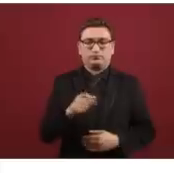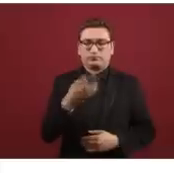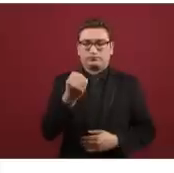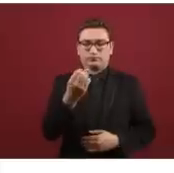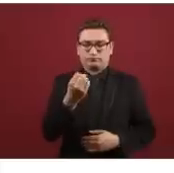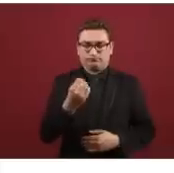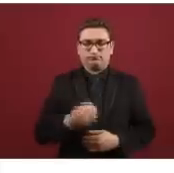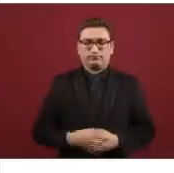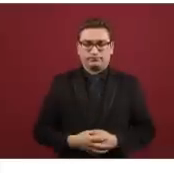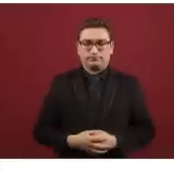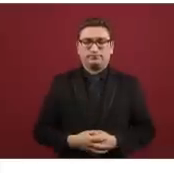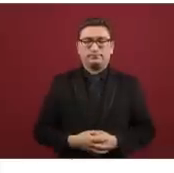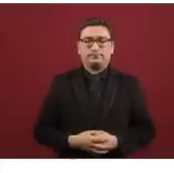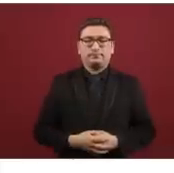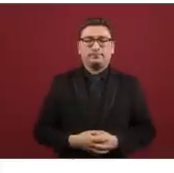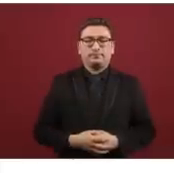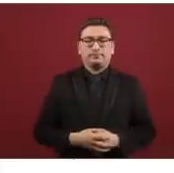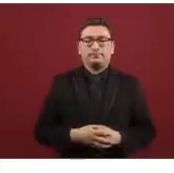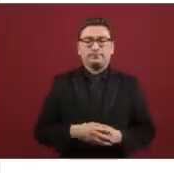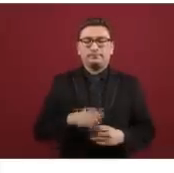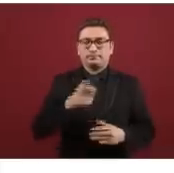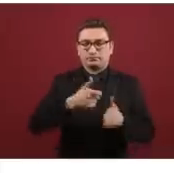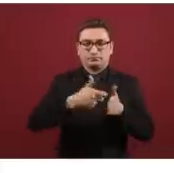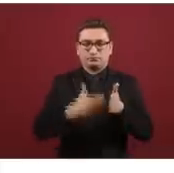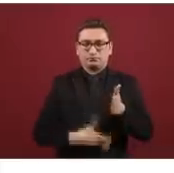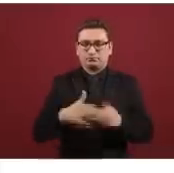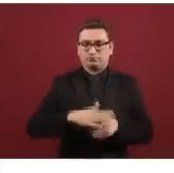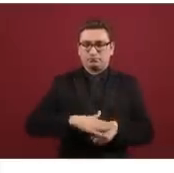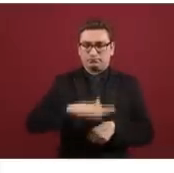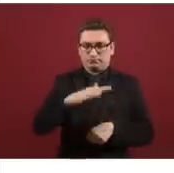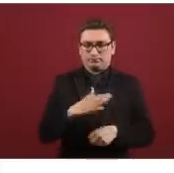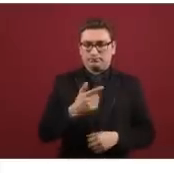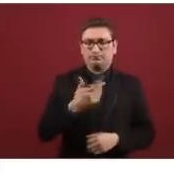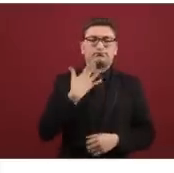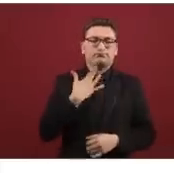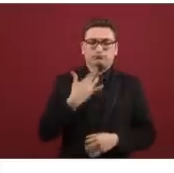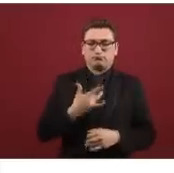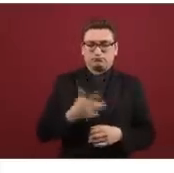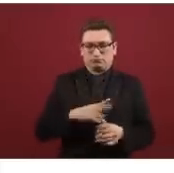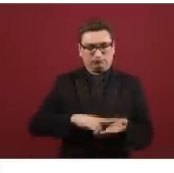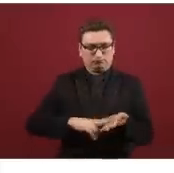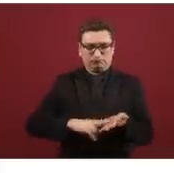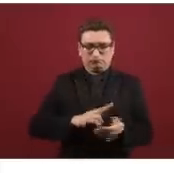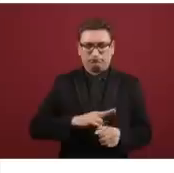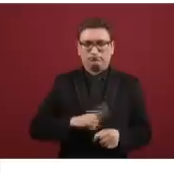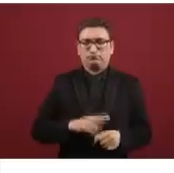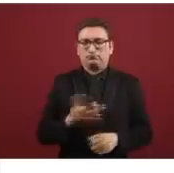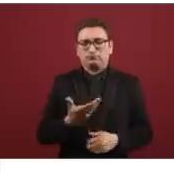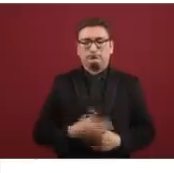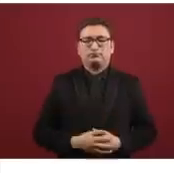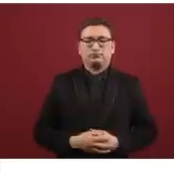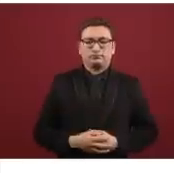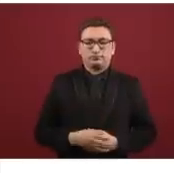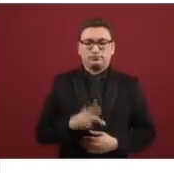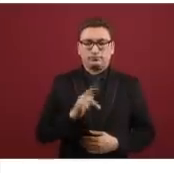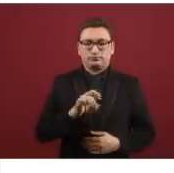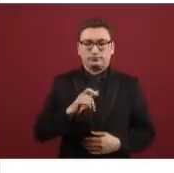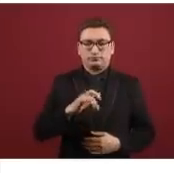centavos por litro, mientras que la más económica en gasolina regular la encontramos en Petro